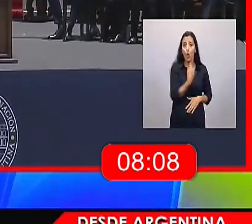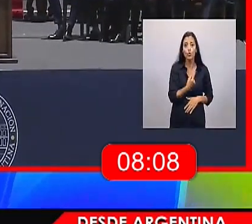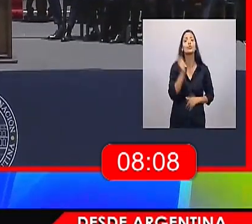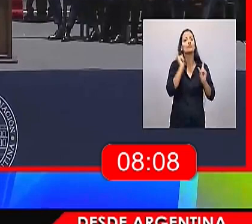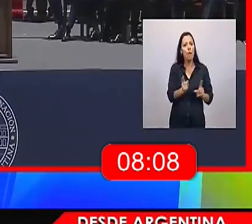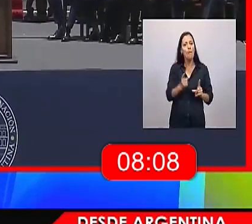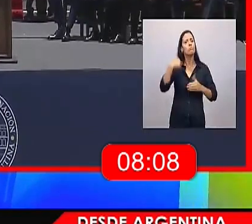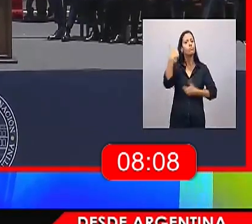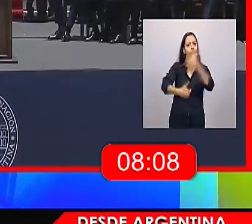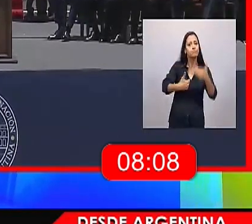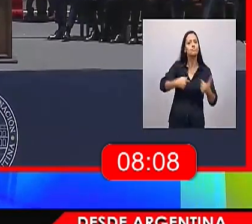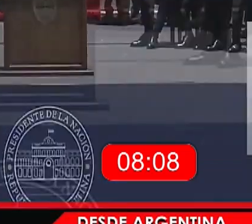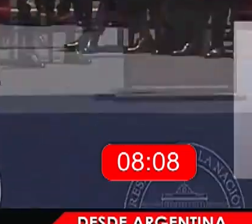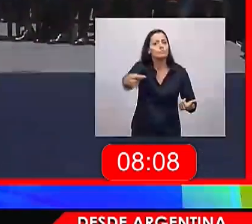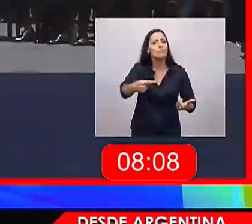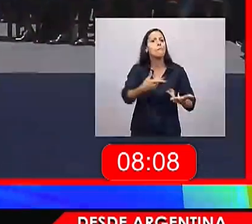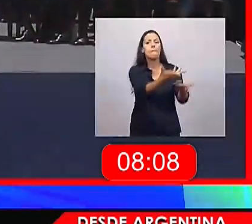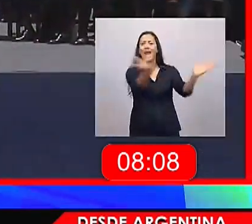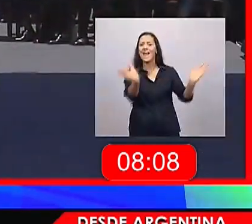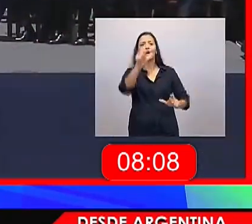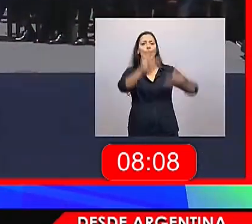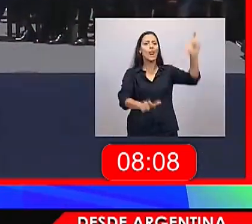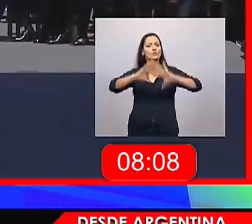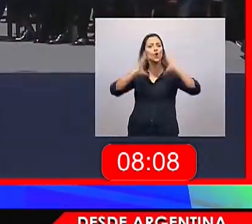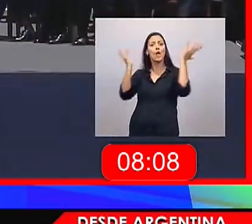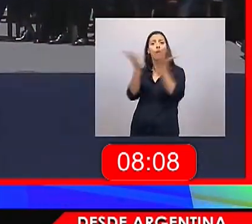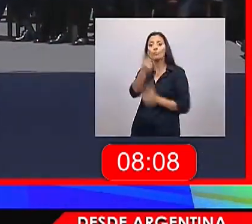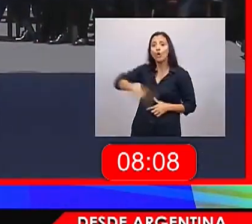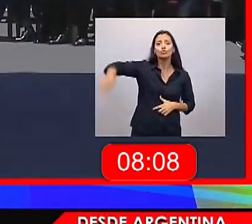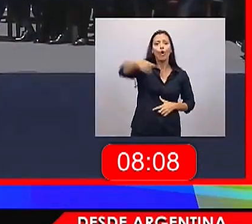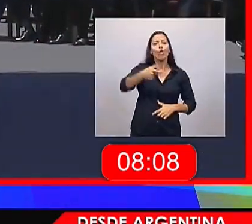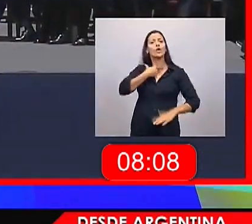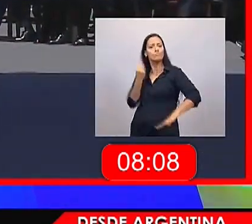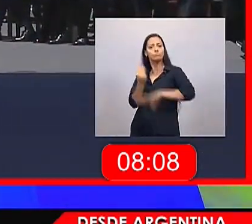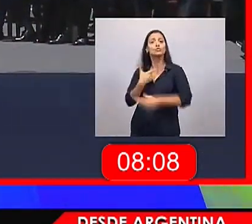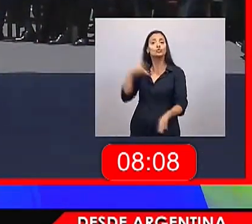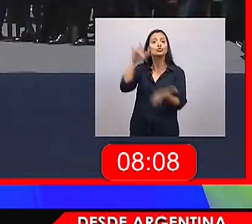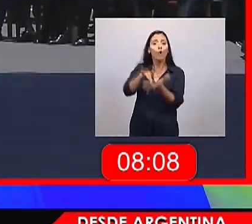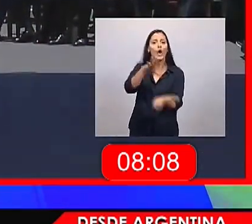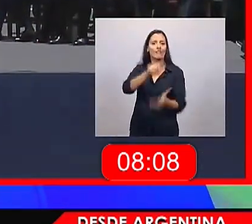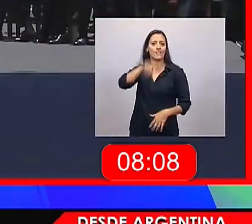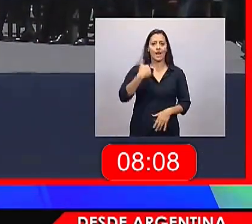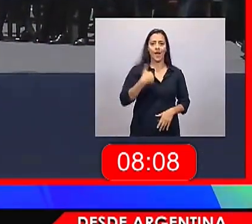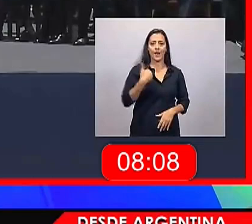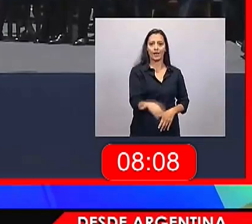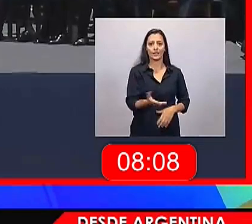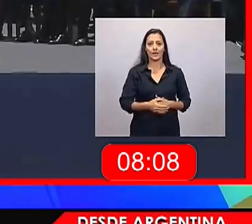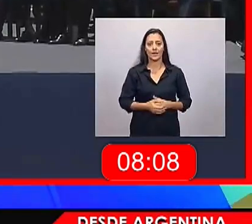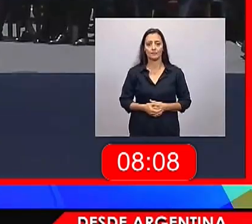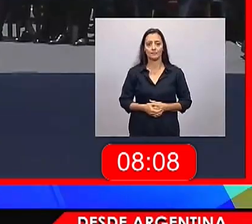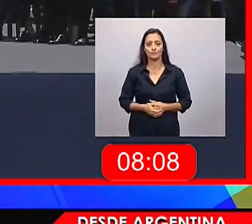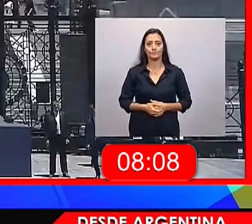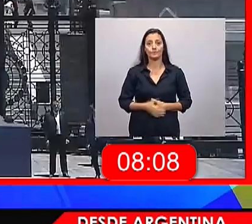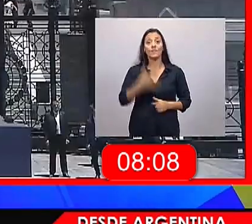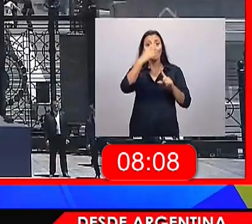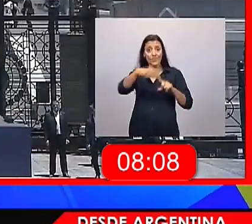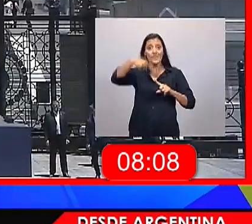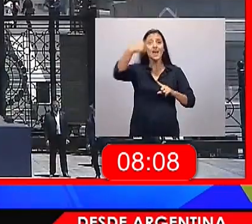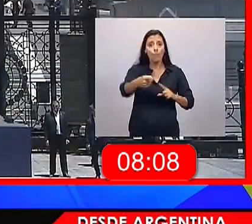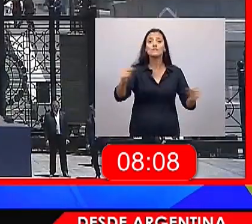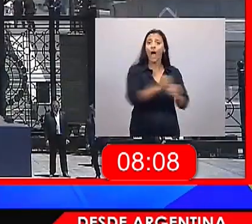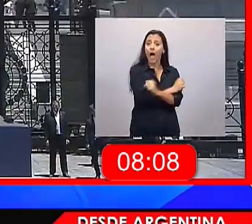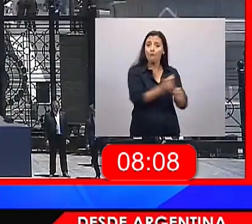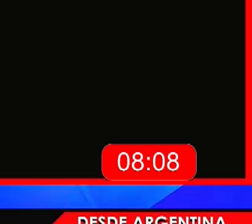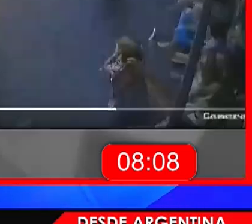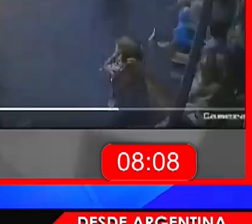Yo creo que primero, la verdad es que hasta acá imaginamos algunas medidas, pero conocemos muy poco porque todavía el